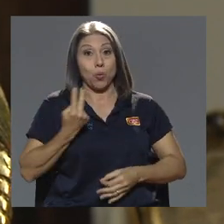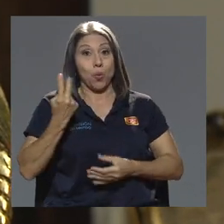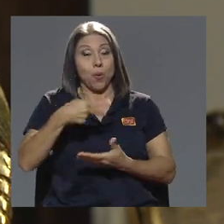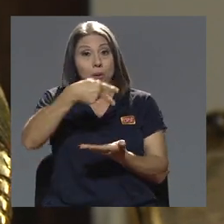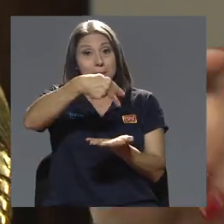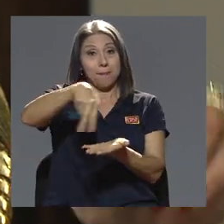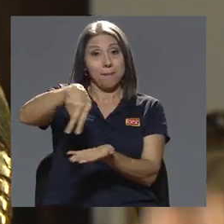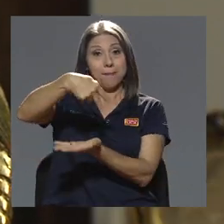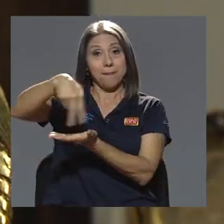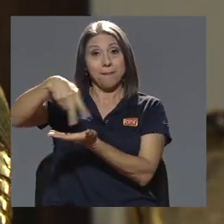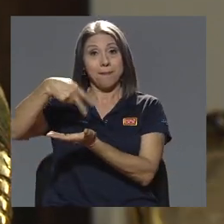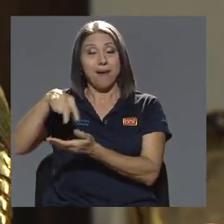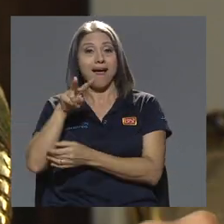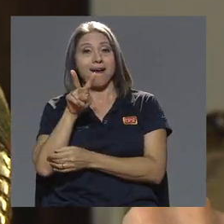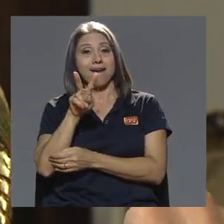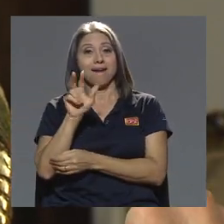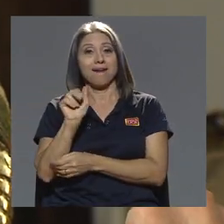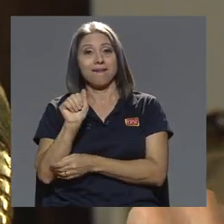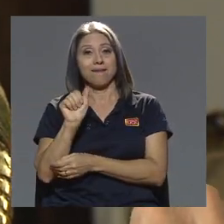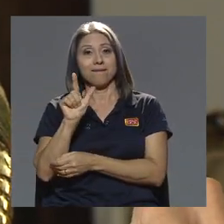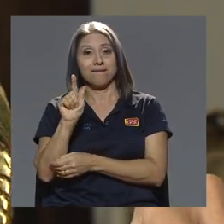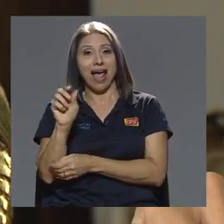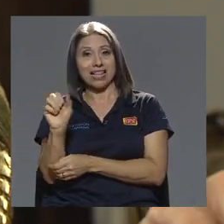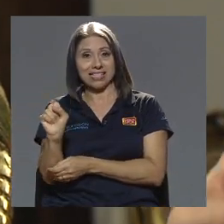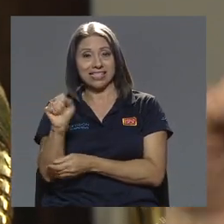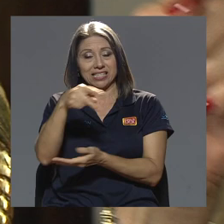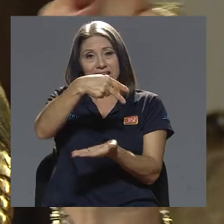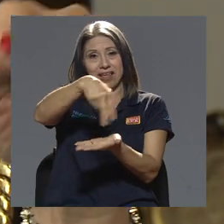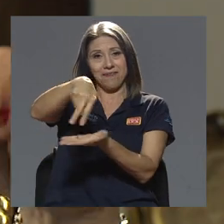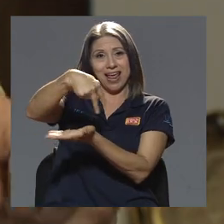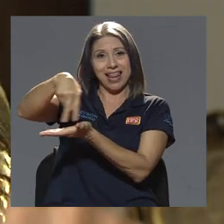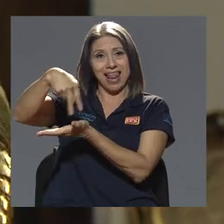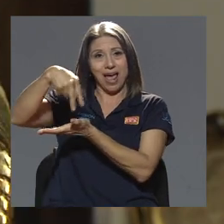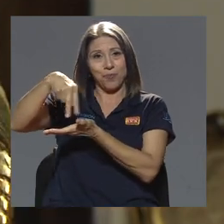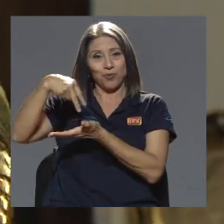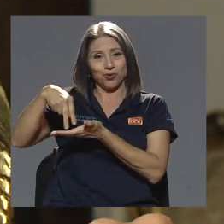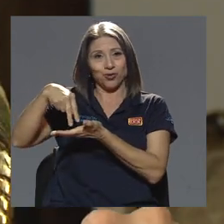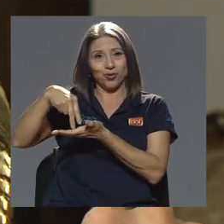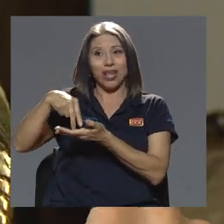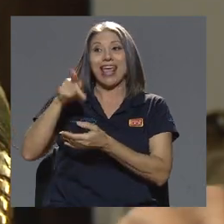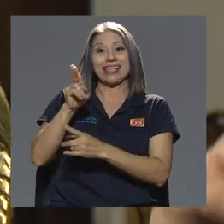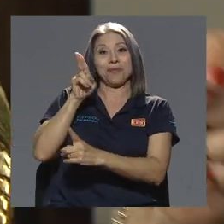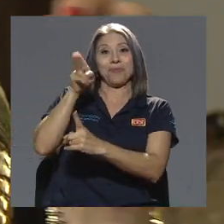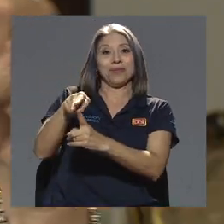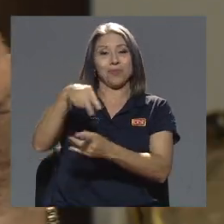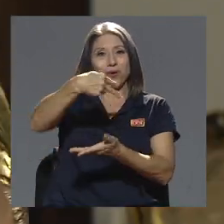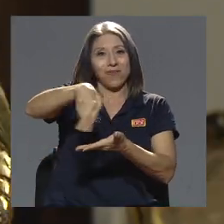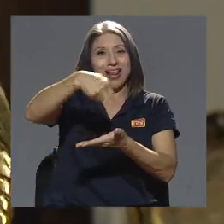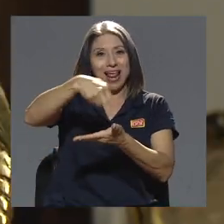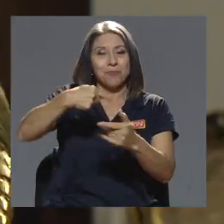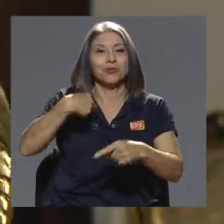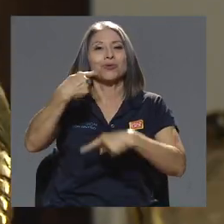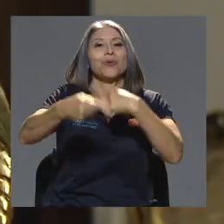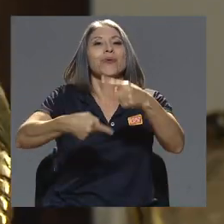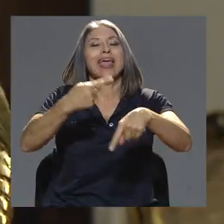bailamos el día de mis 15 años, lo bailamos en el matrimonio y lo